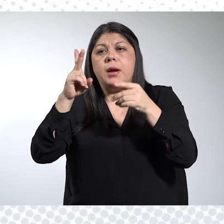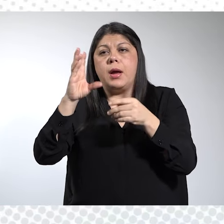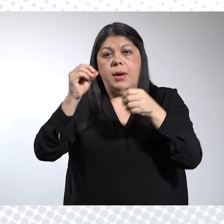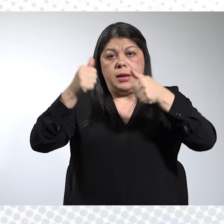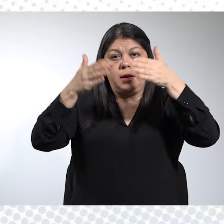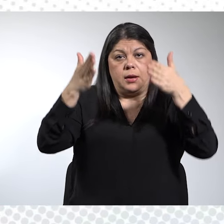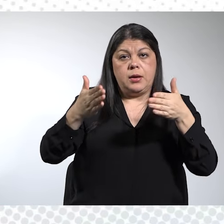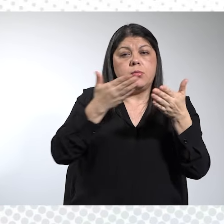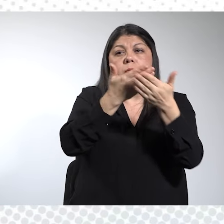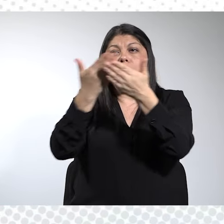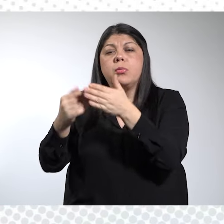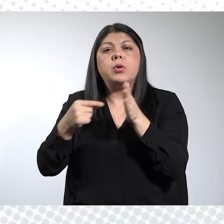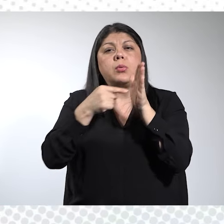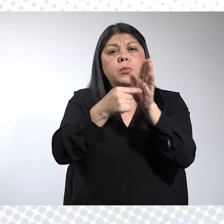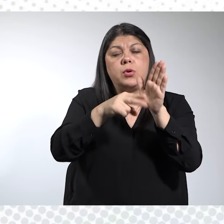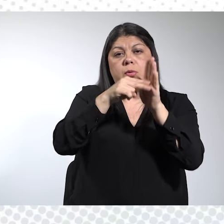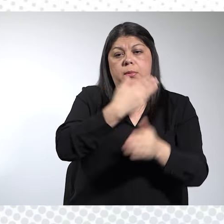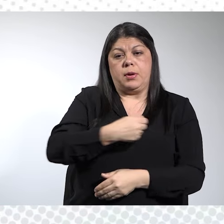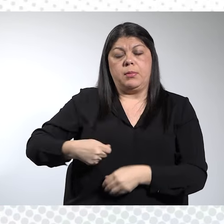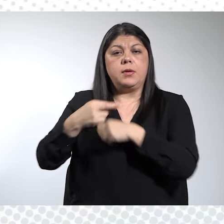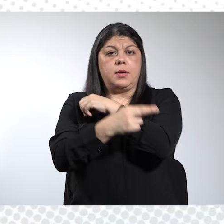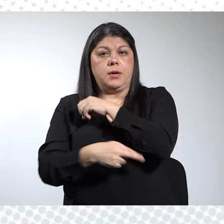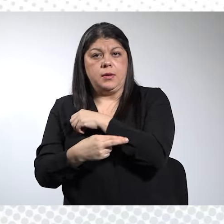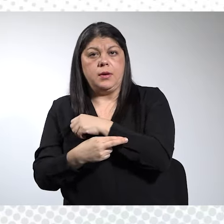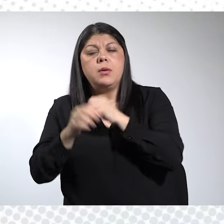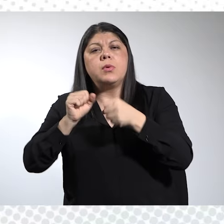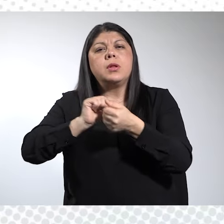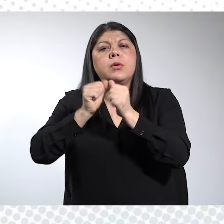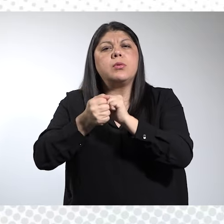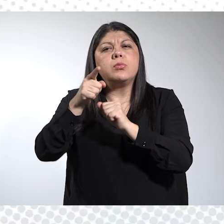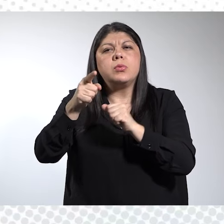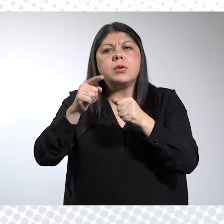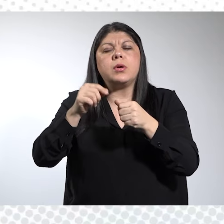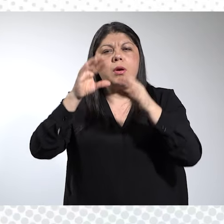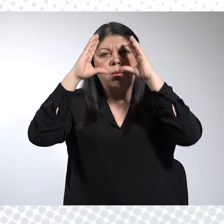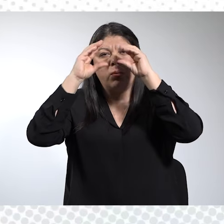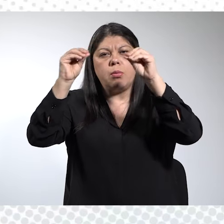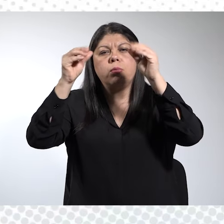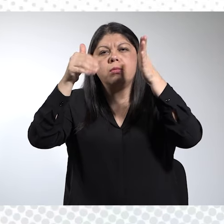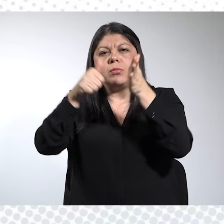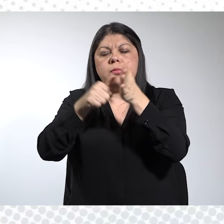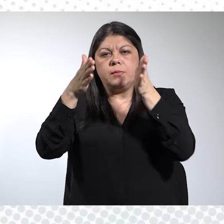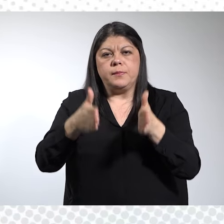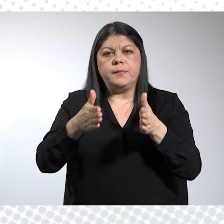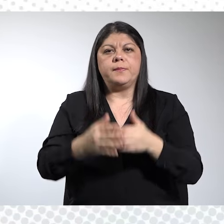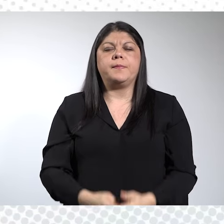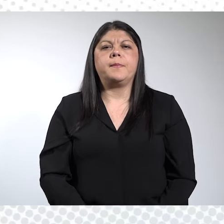las 20 candidaturas que proponen su nombre para la presidencia de la República y se convierta usted en un votante informado.